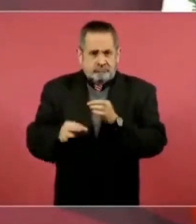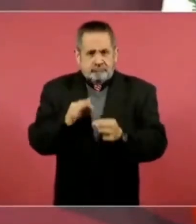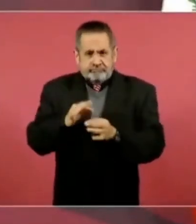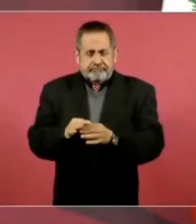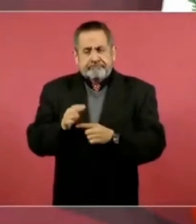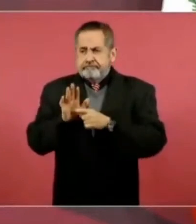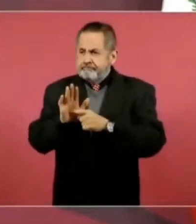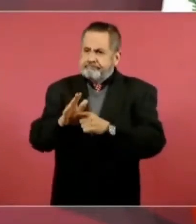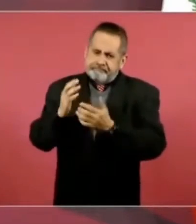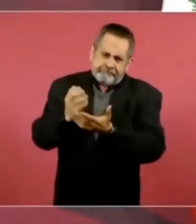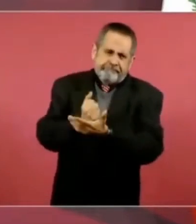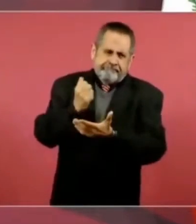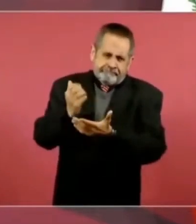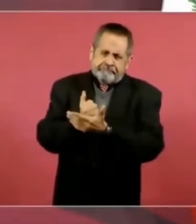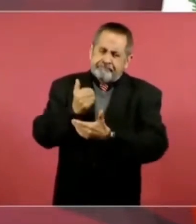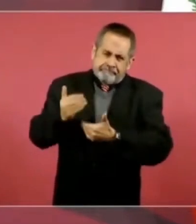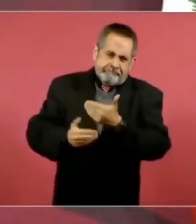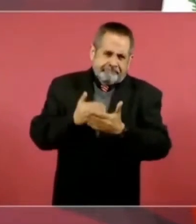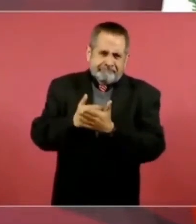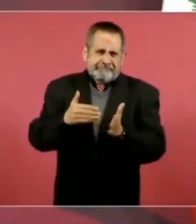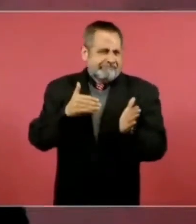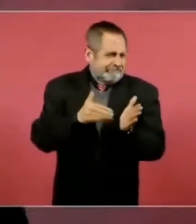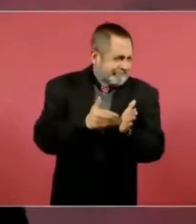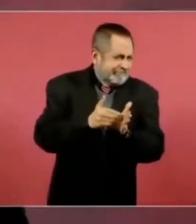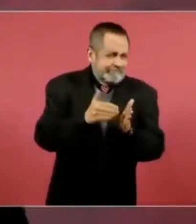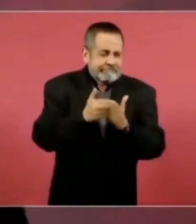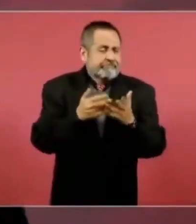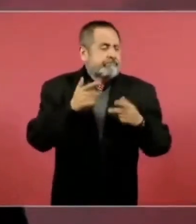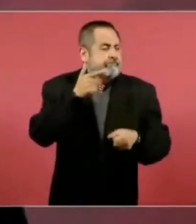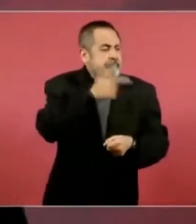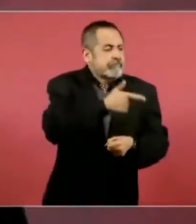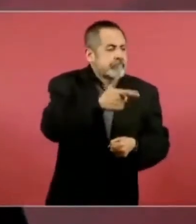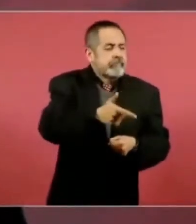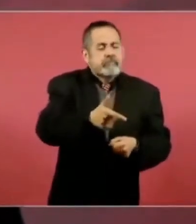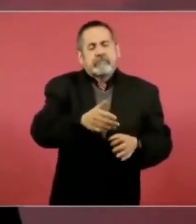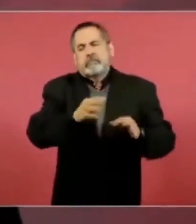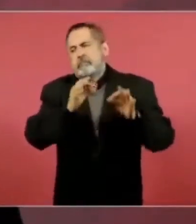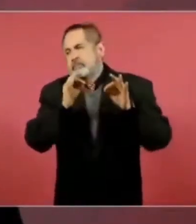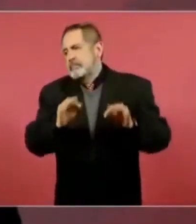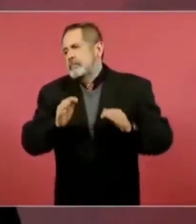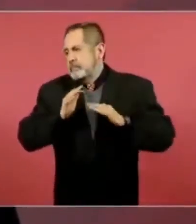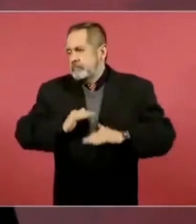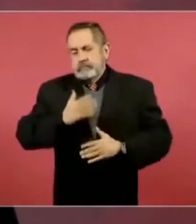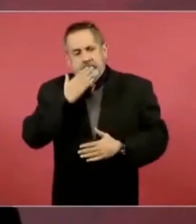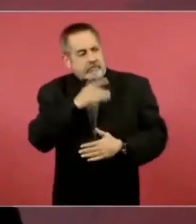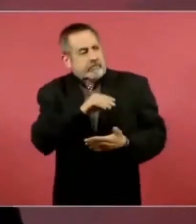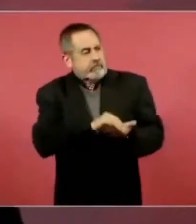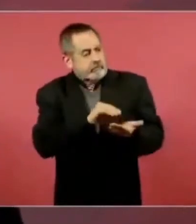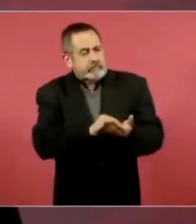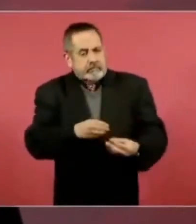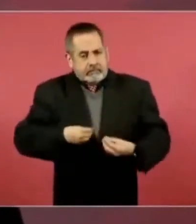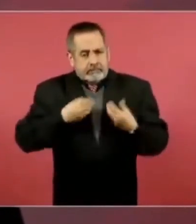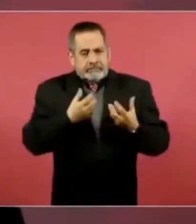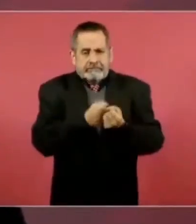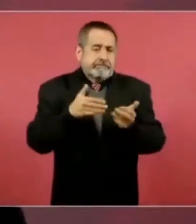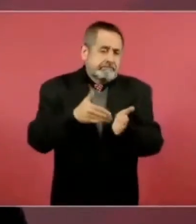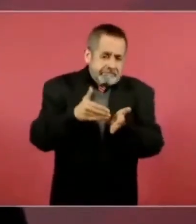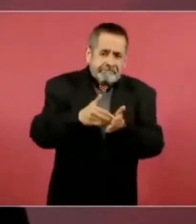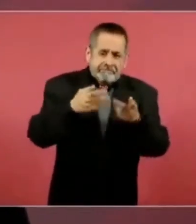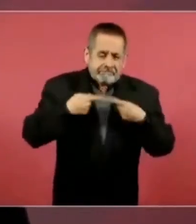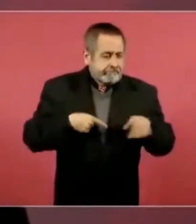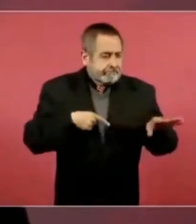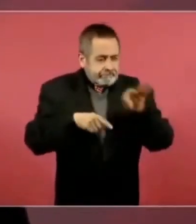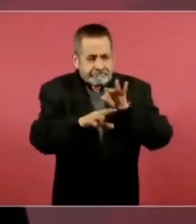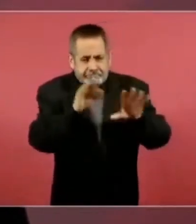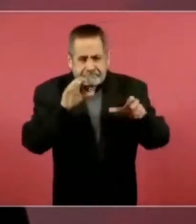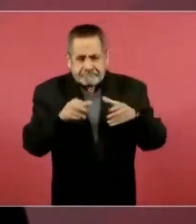los logros. Miles de personas encontradas, miles de personas encontradas. ¿Ha